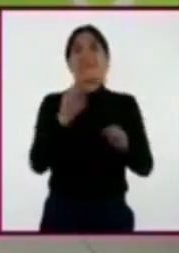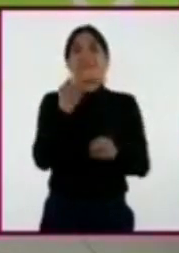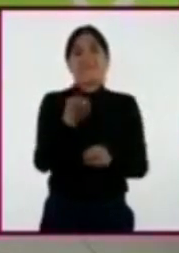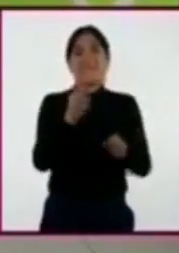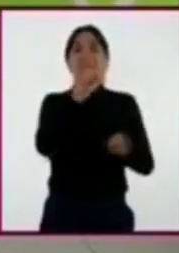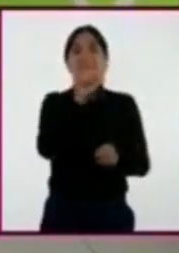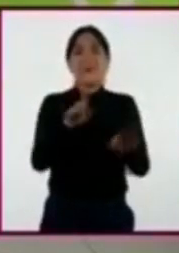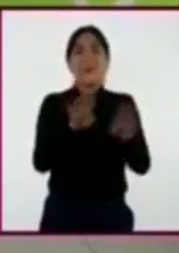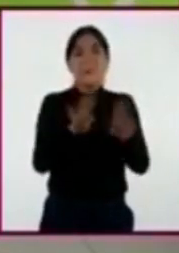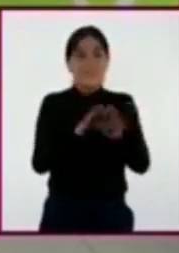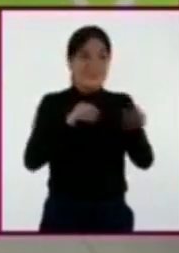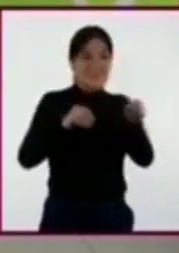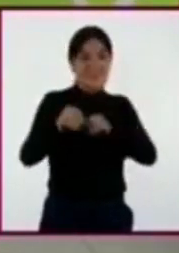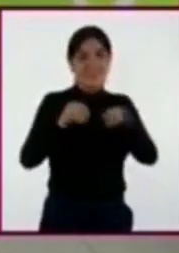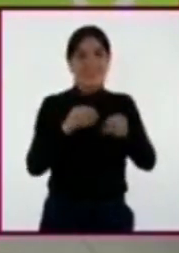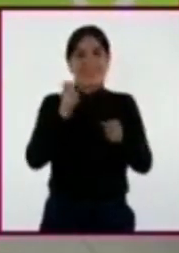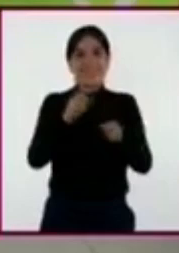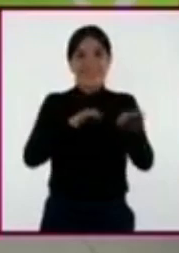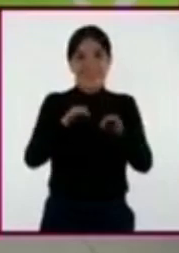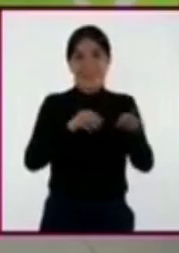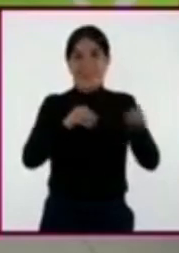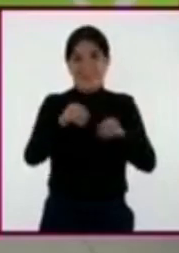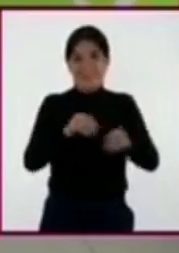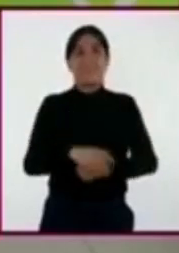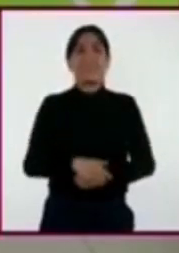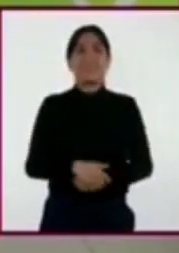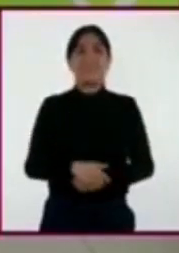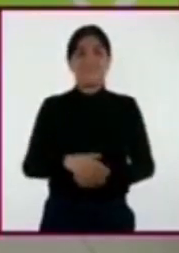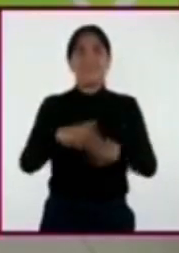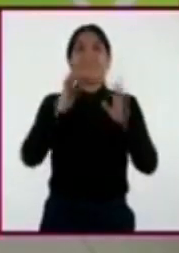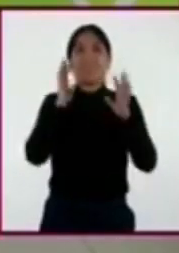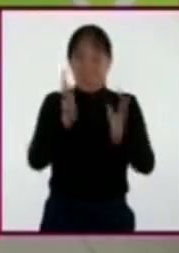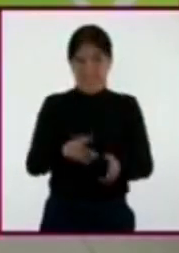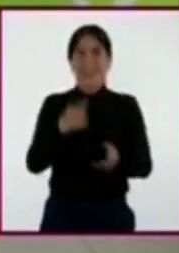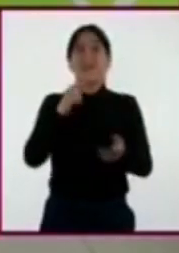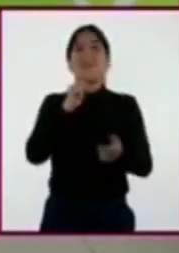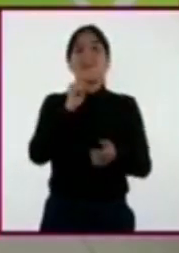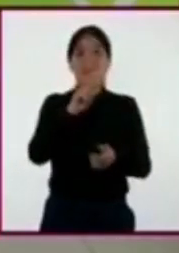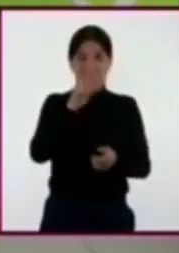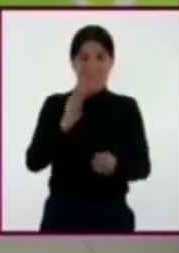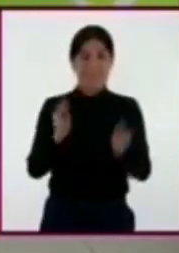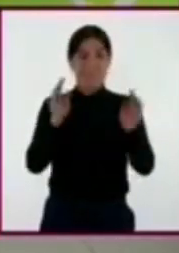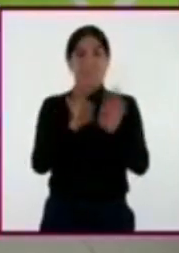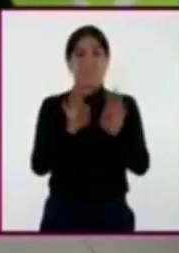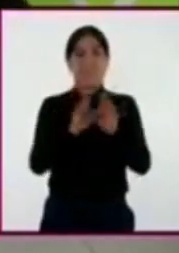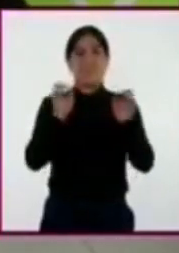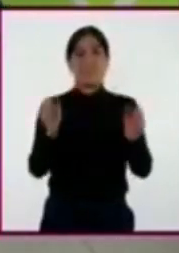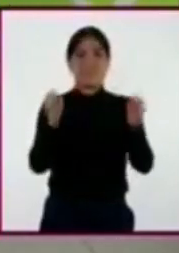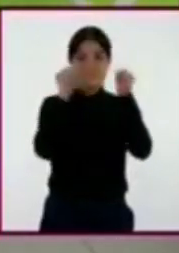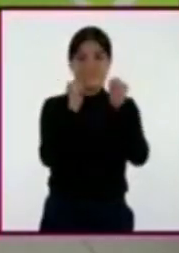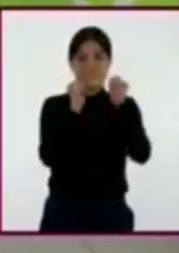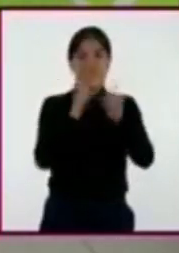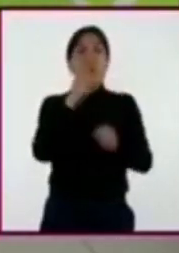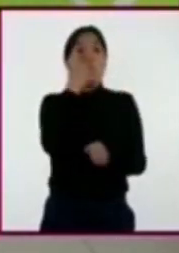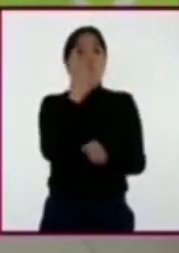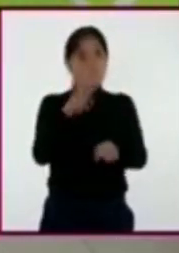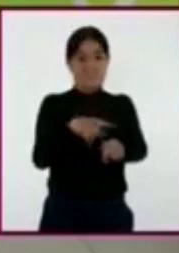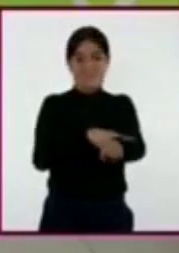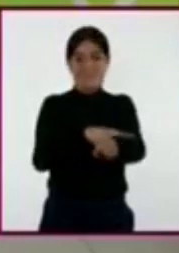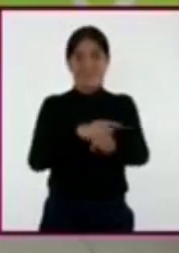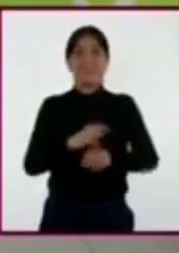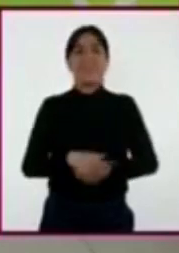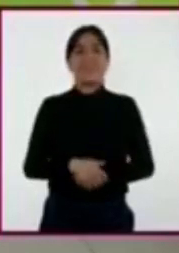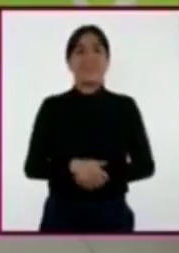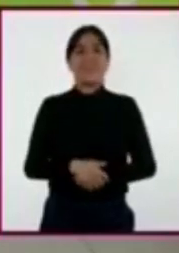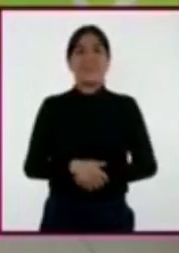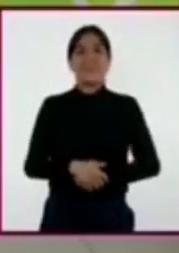están trabajando con este movimiento. Ahora sí se van a colocar de frente, solamente con un par de calcetines van